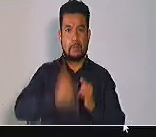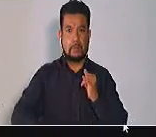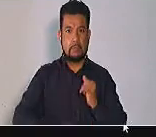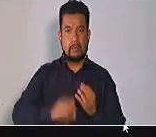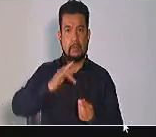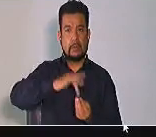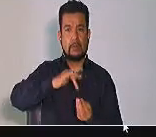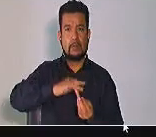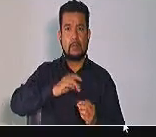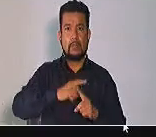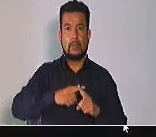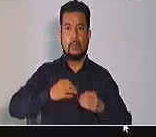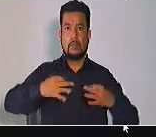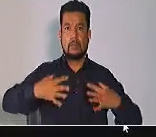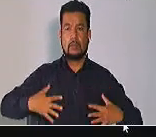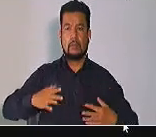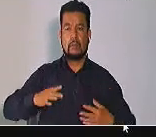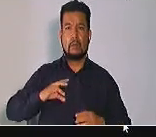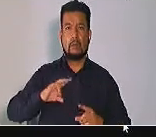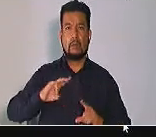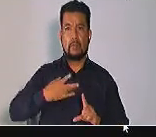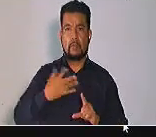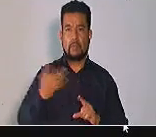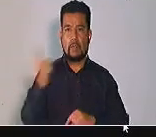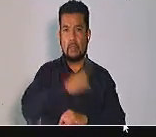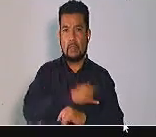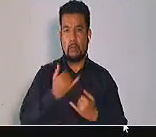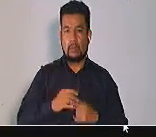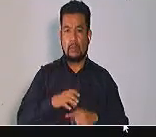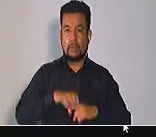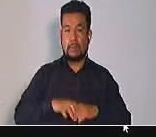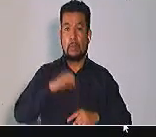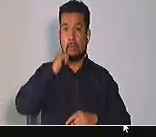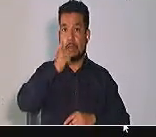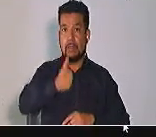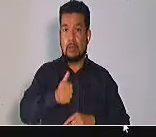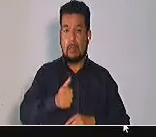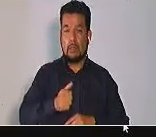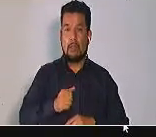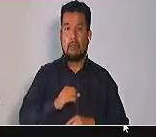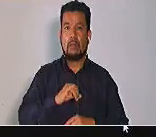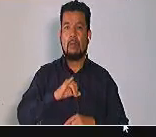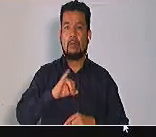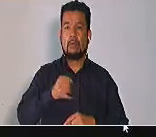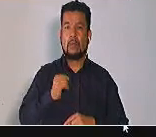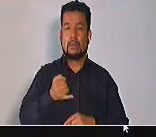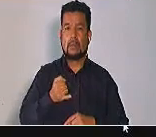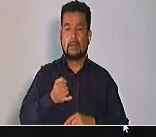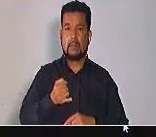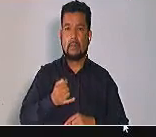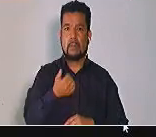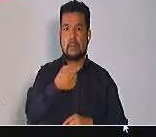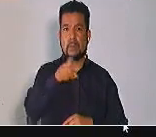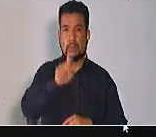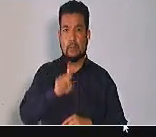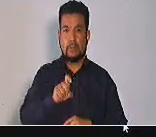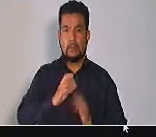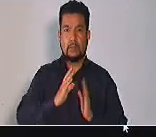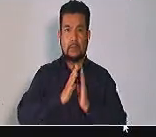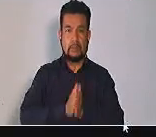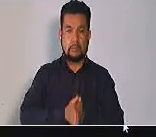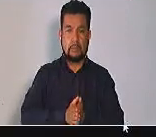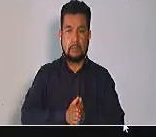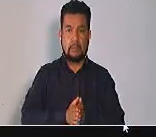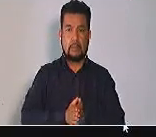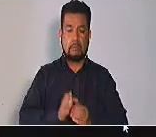terminada la sesión extraordinaria no presencial el día de hoy y se cita para mañana jueves 16 de